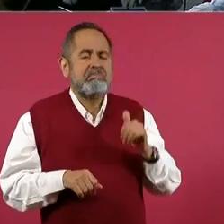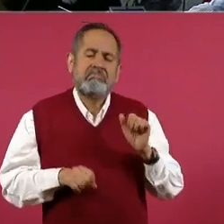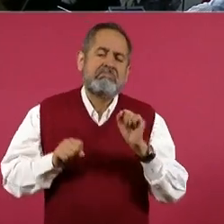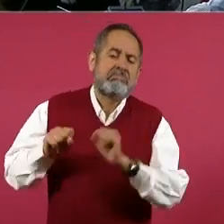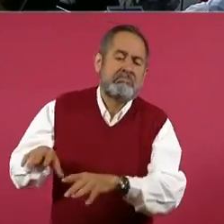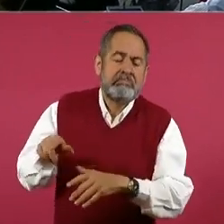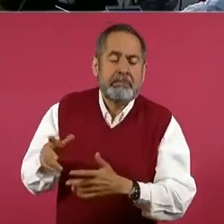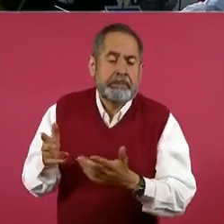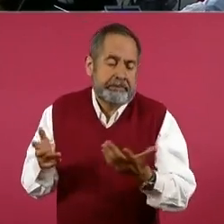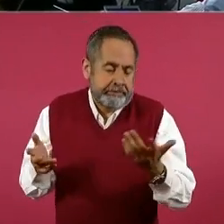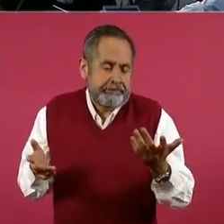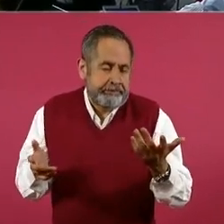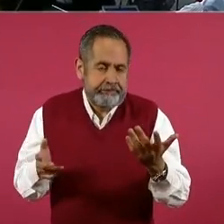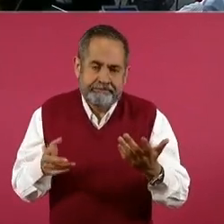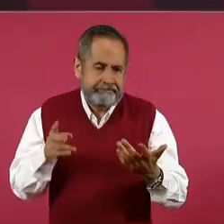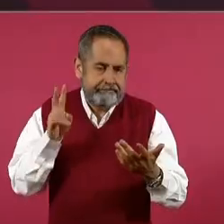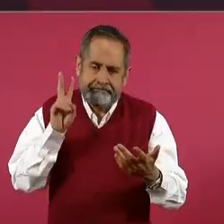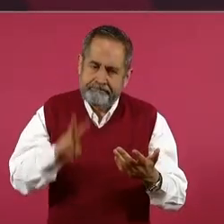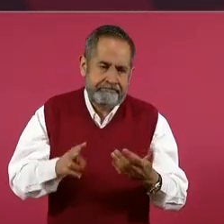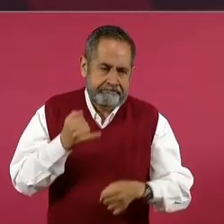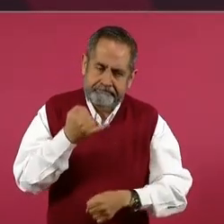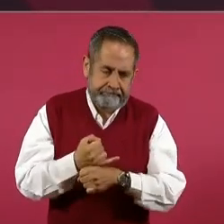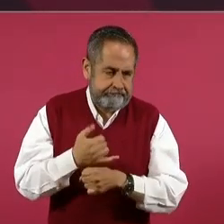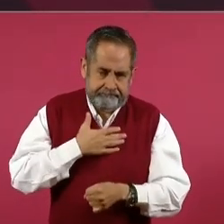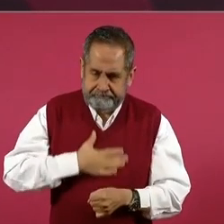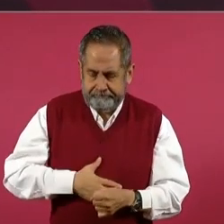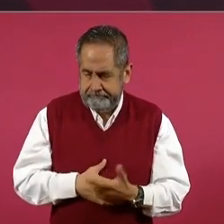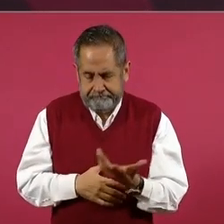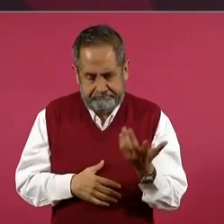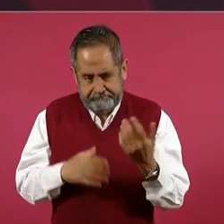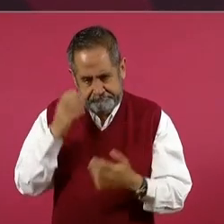que es una infamia,